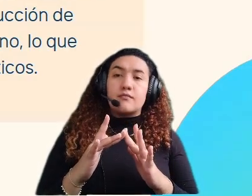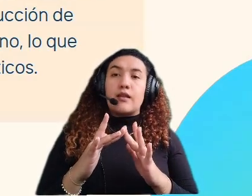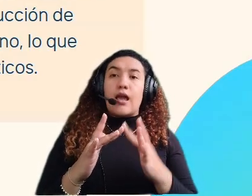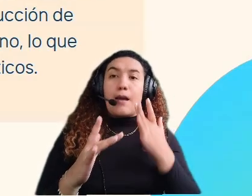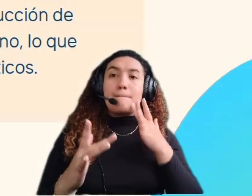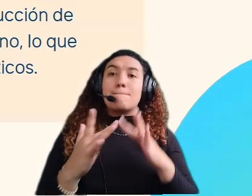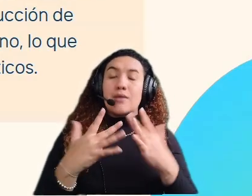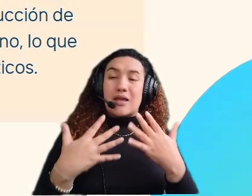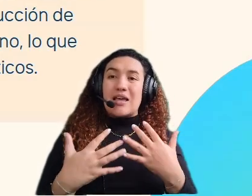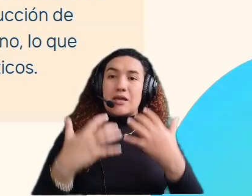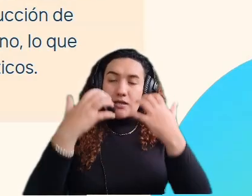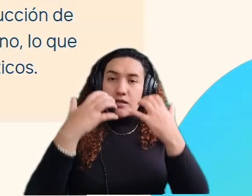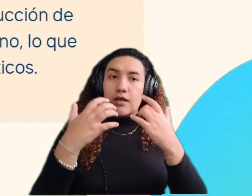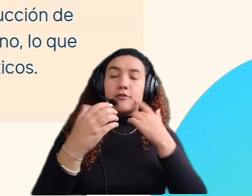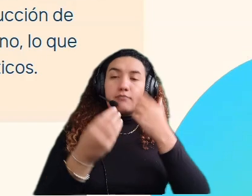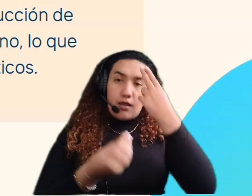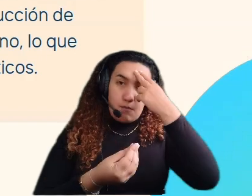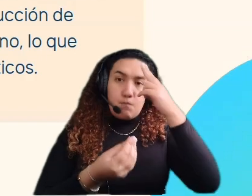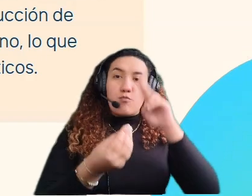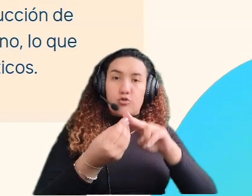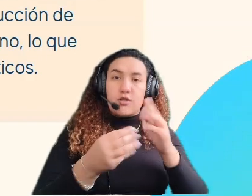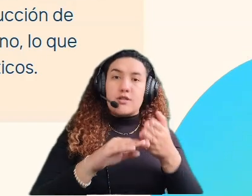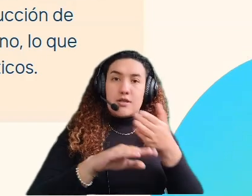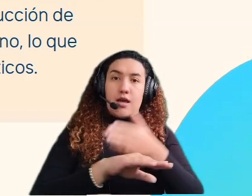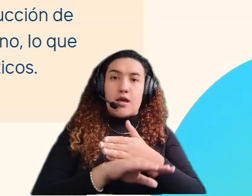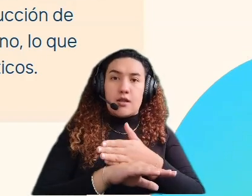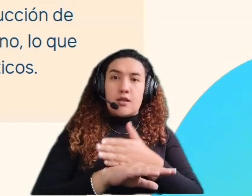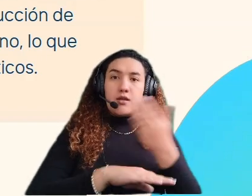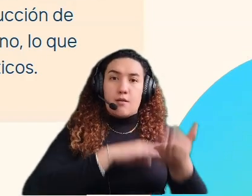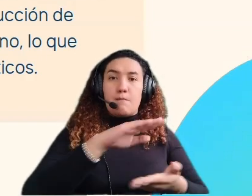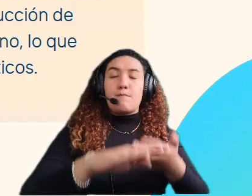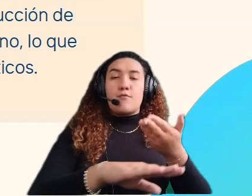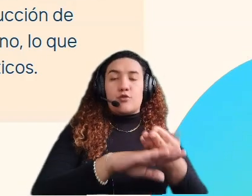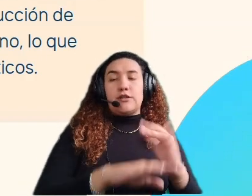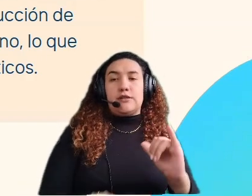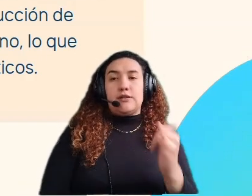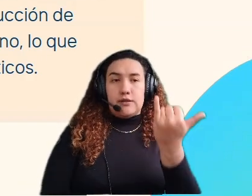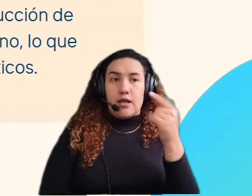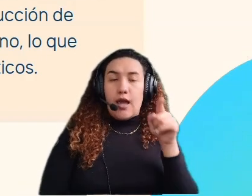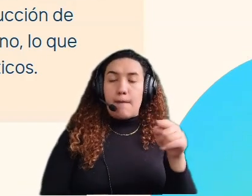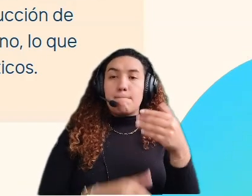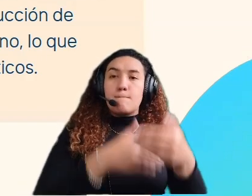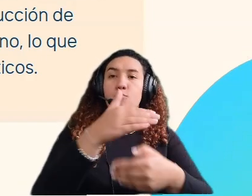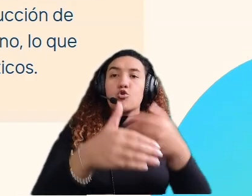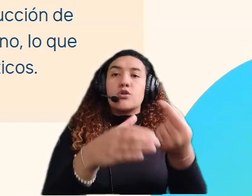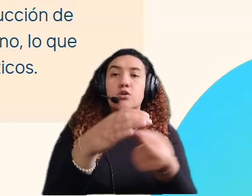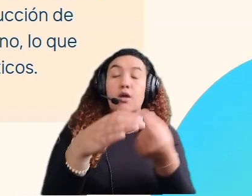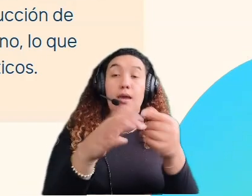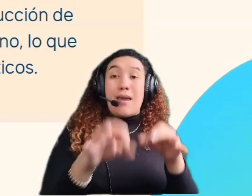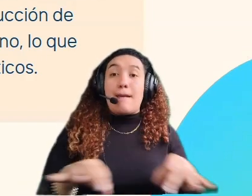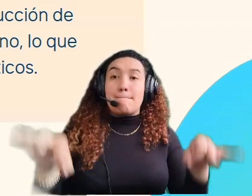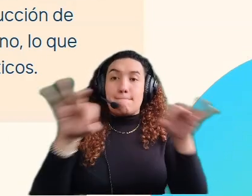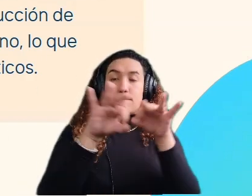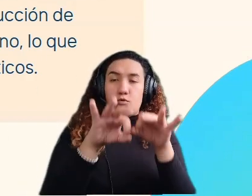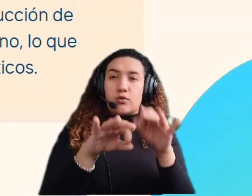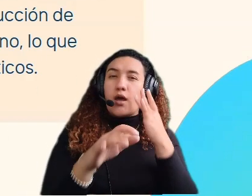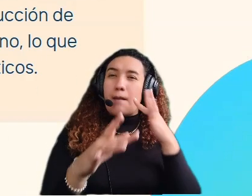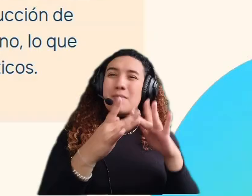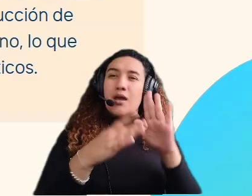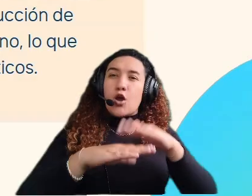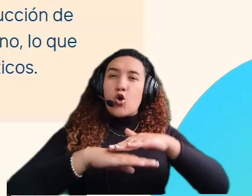oxígeno bajo condiciones de estrés validó pues la hipótesis planteada de que los procesos celulares son fundamentales y la disfunción